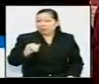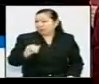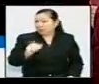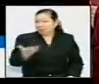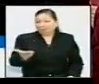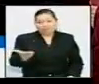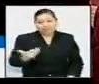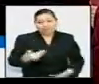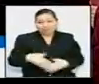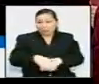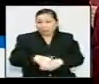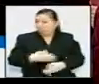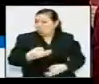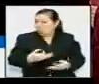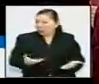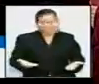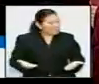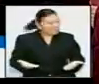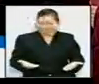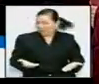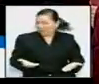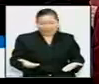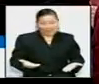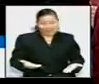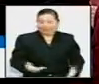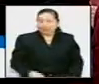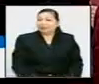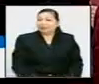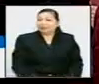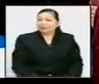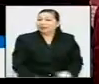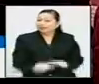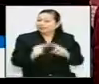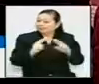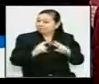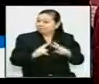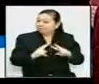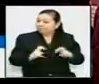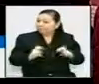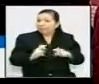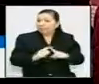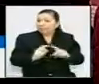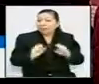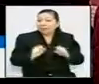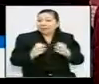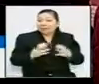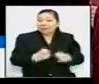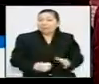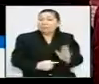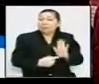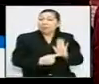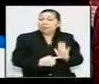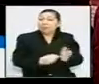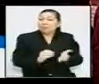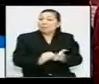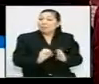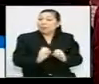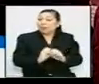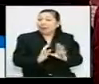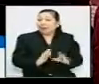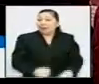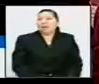actualmente procesada. Si bien es cierto, está a nivel de investigación, pero si queremos demostrar